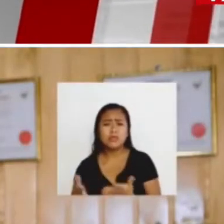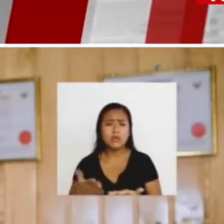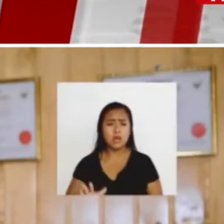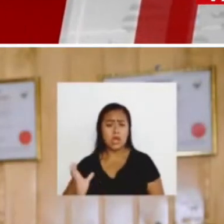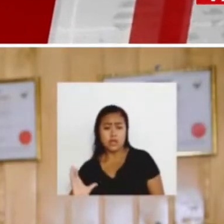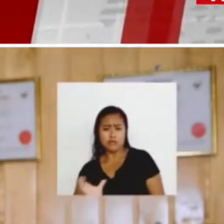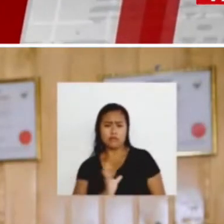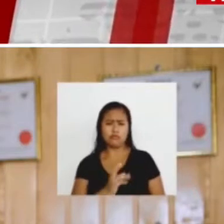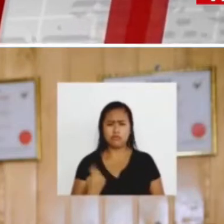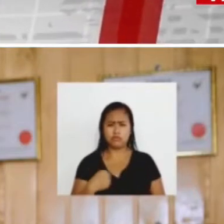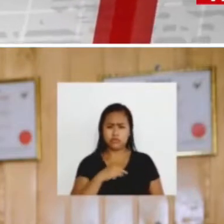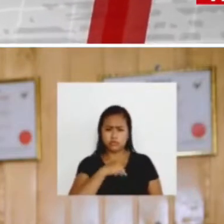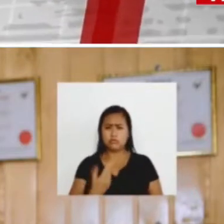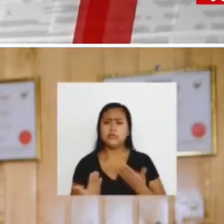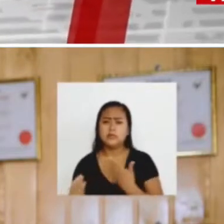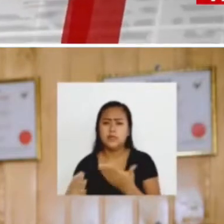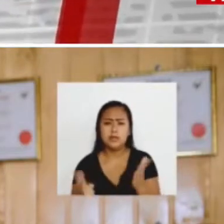nada presentar